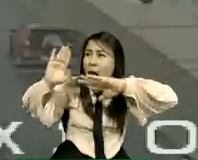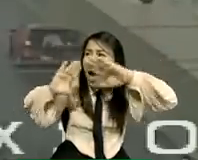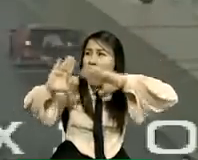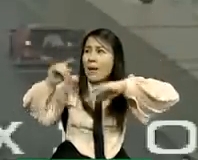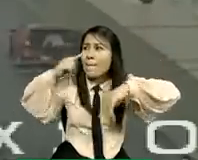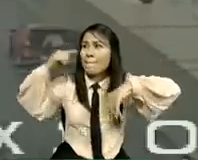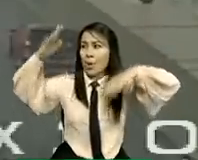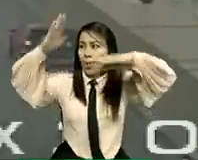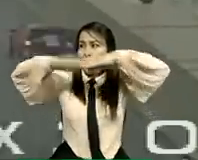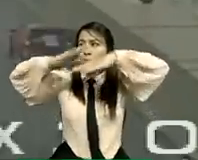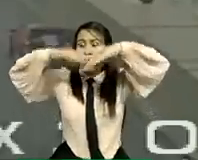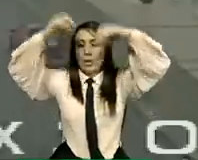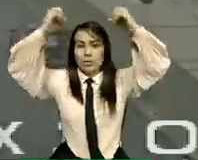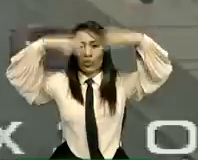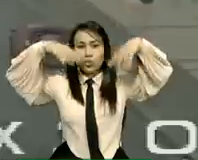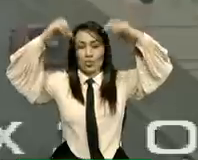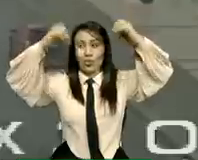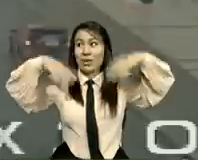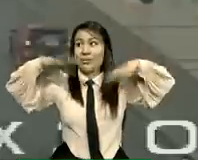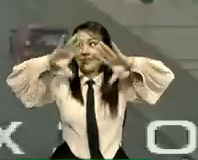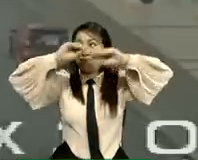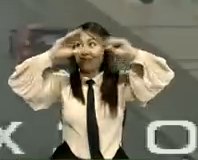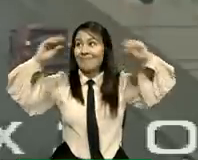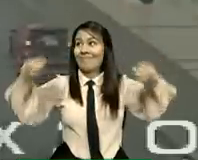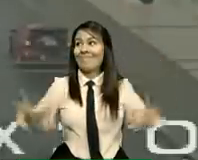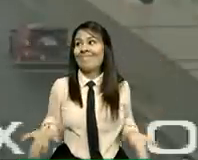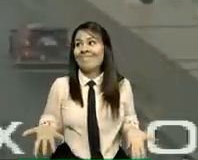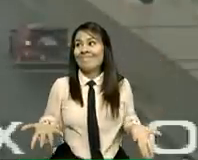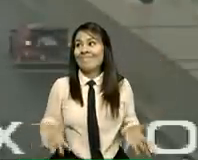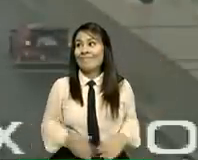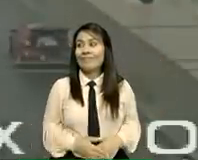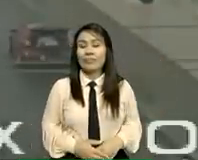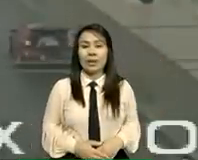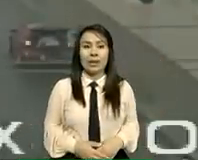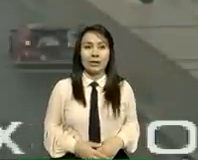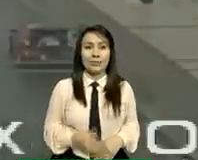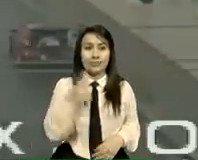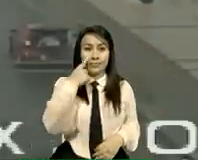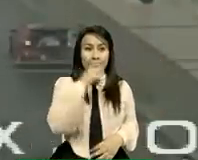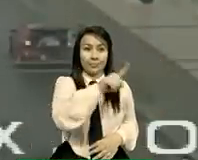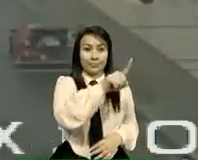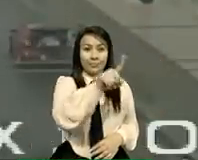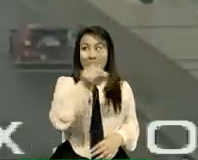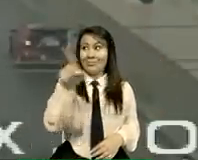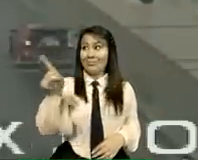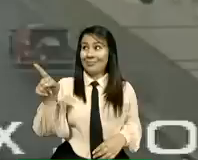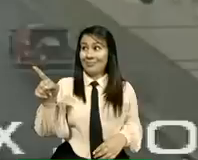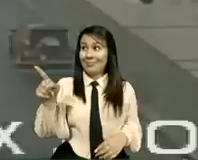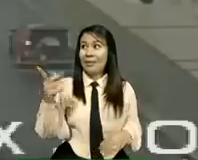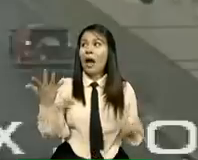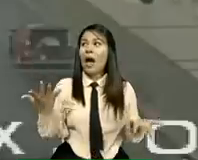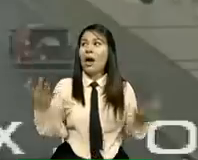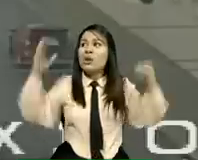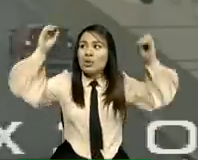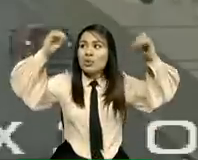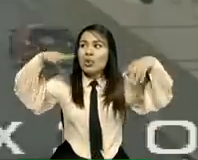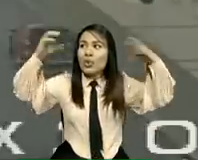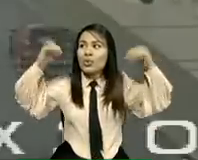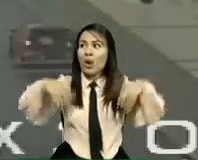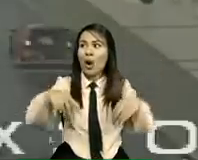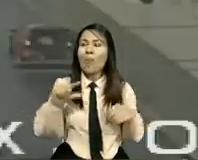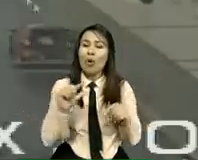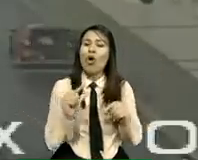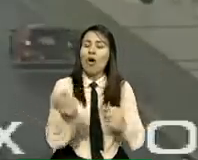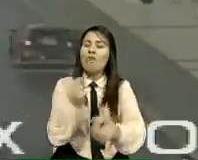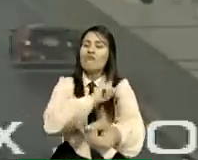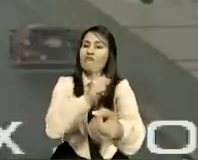viviendas. El resto parece que Guayaquil ha desaparecido. ¿Sí? Al menos por aquí está lloviendo, parece que un poco más fuerte